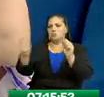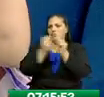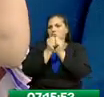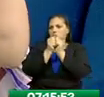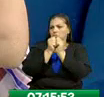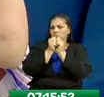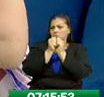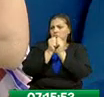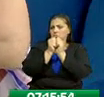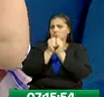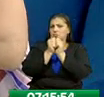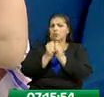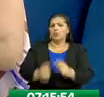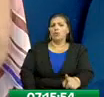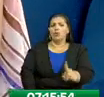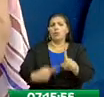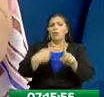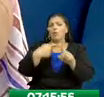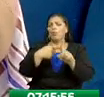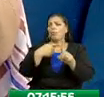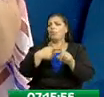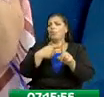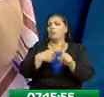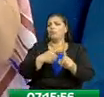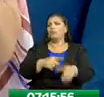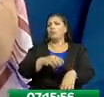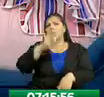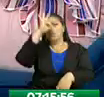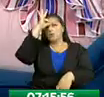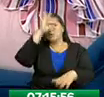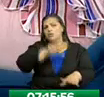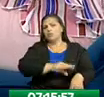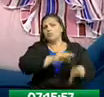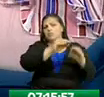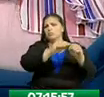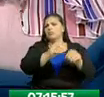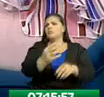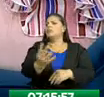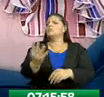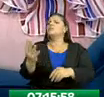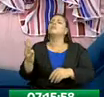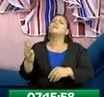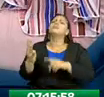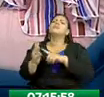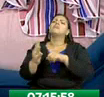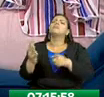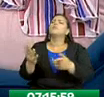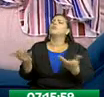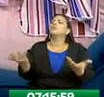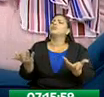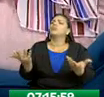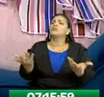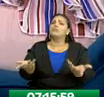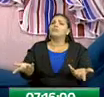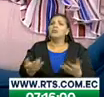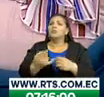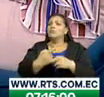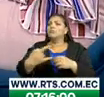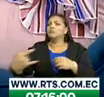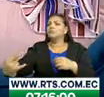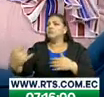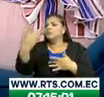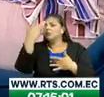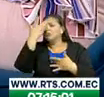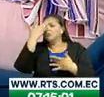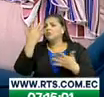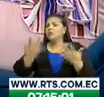de Salud Pública en la capital y que pudiera darse el caso de que Dios no permita terminen también presentando el